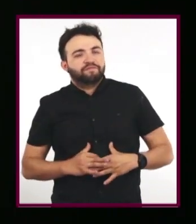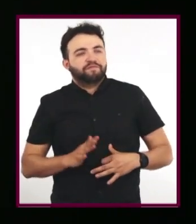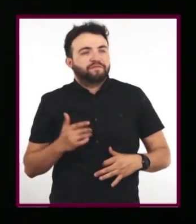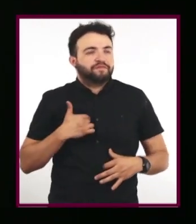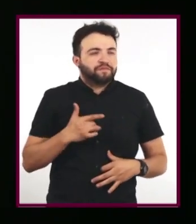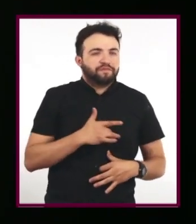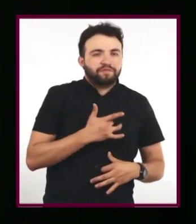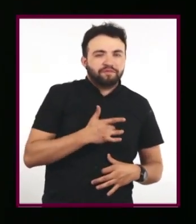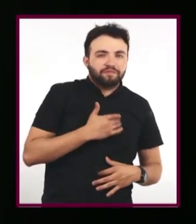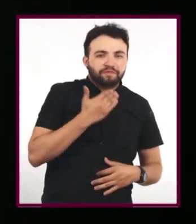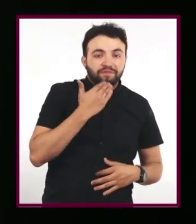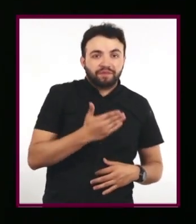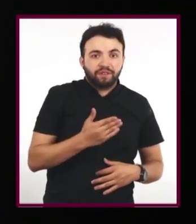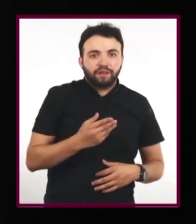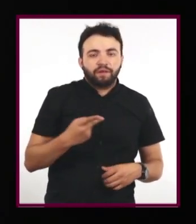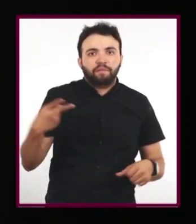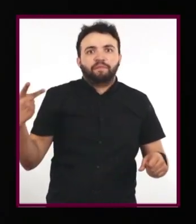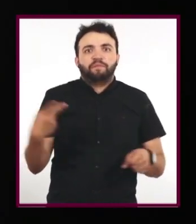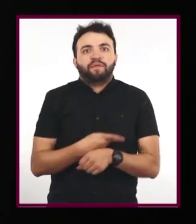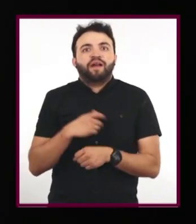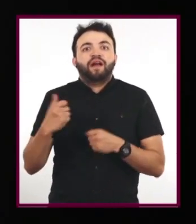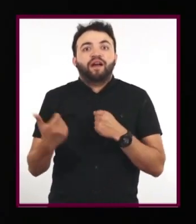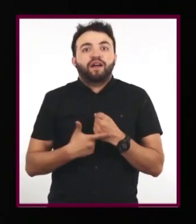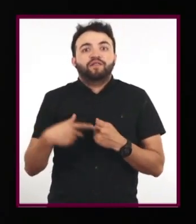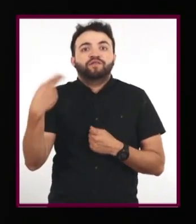algo que se llamará la pandemia.